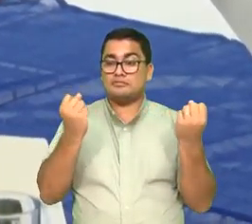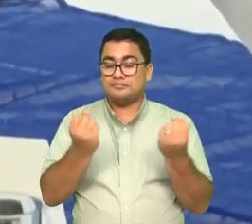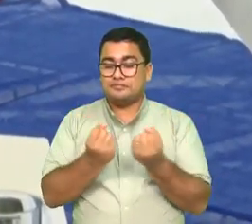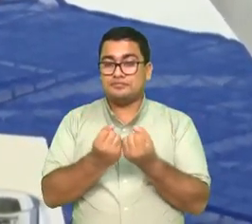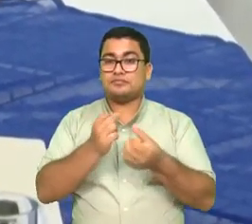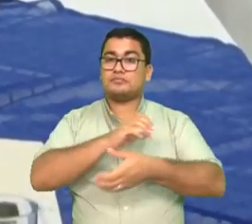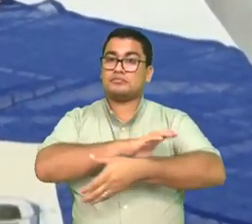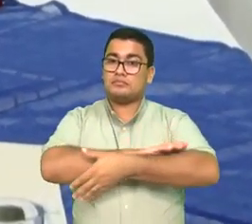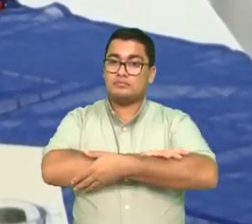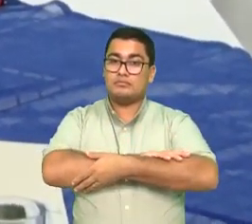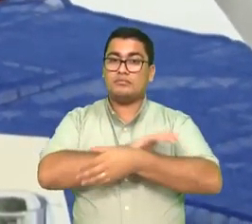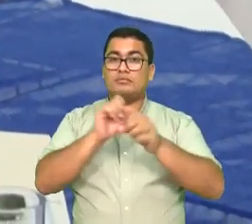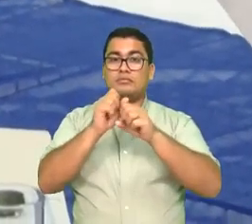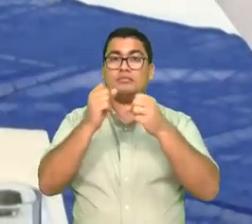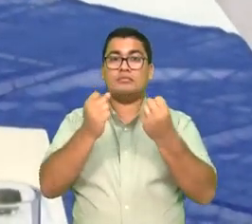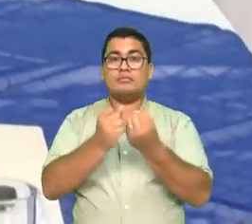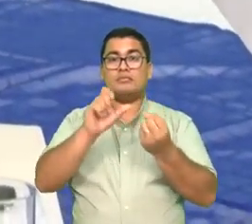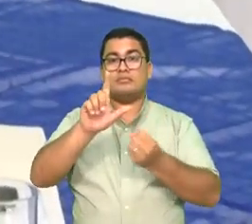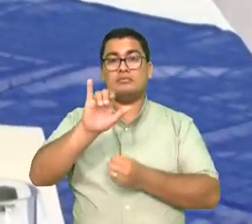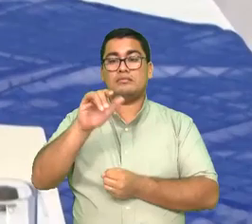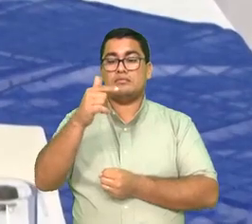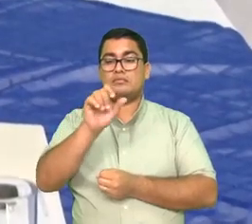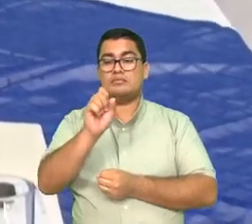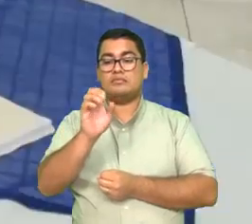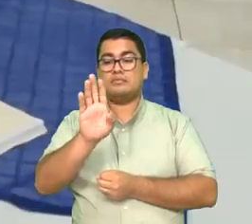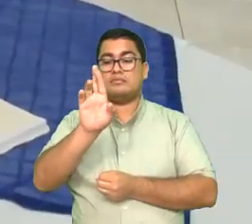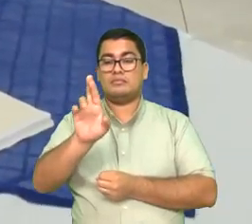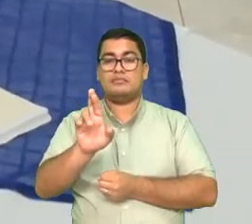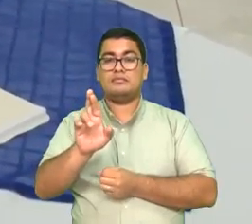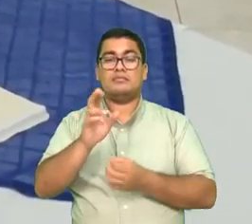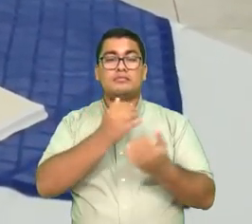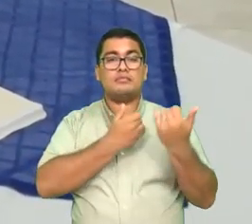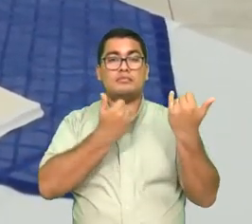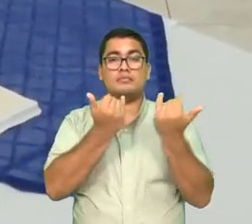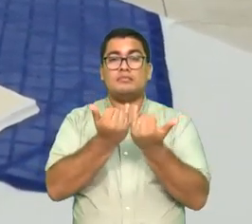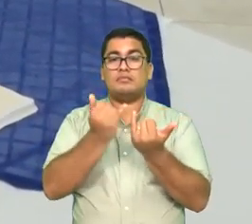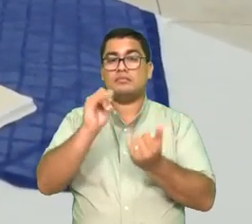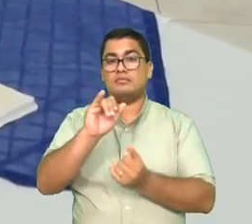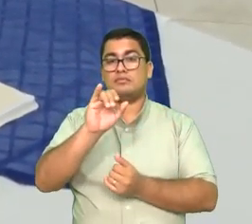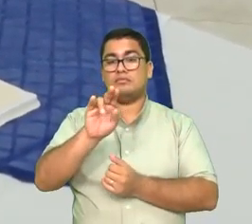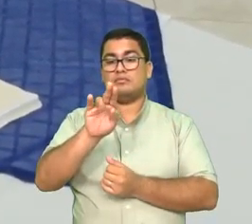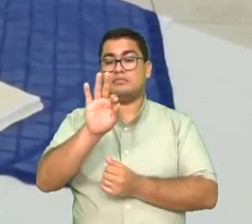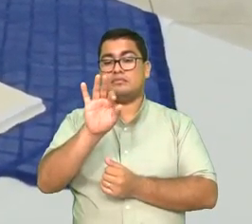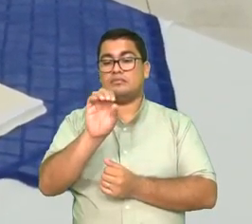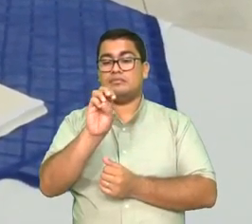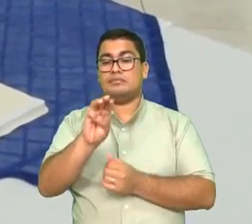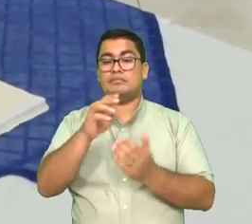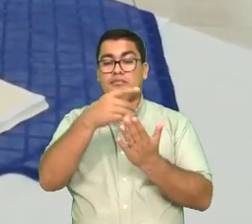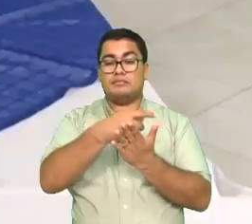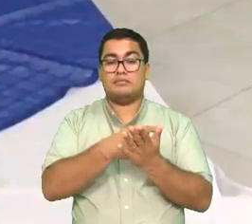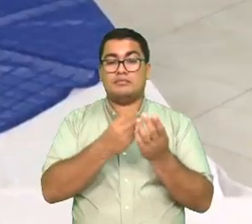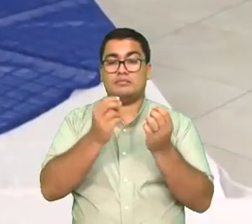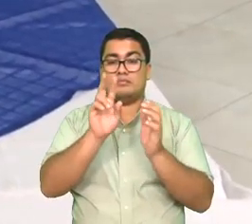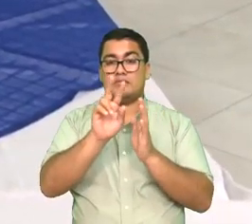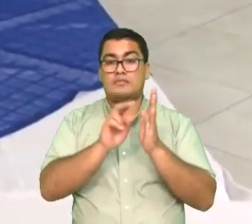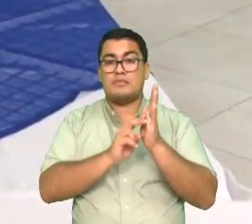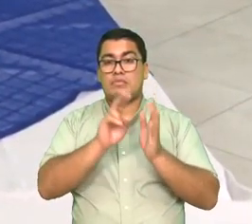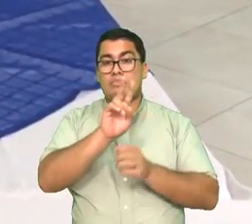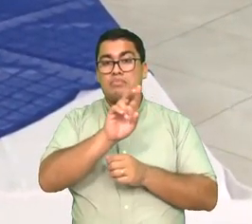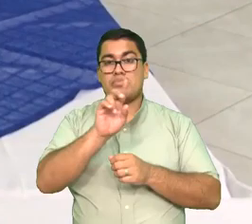la Asociación Liga del Saber y entidades como el INIFOM. Para el año 2021, el presupuesto general de la